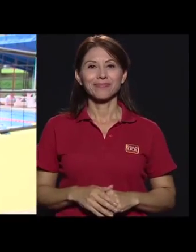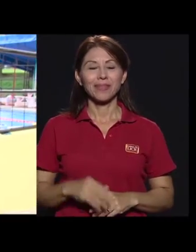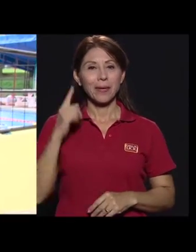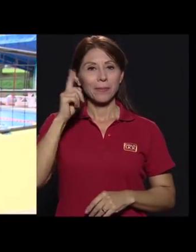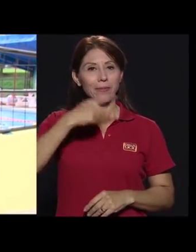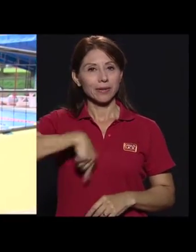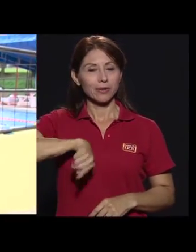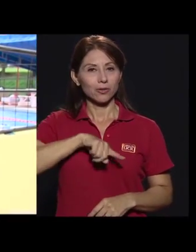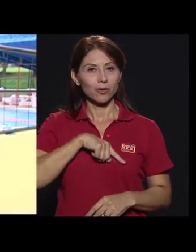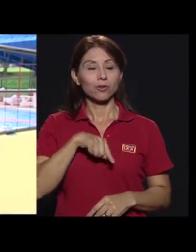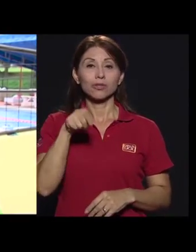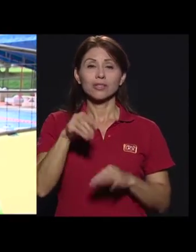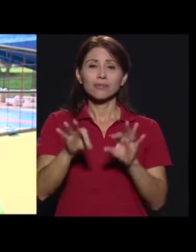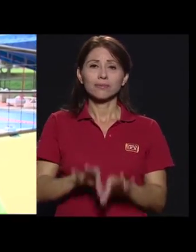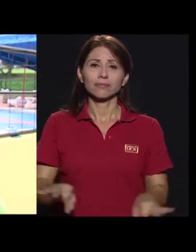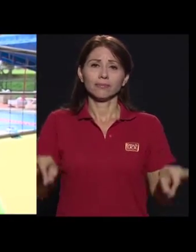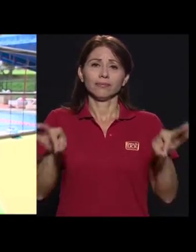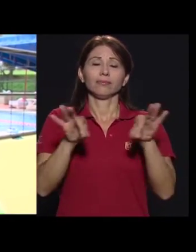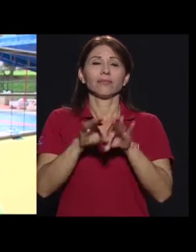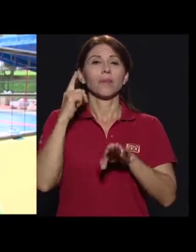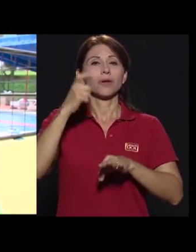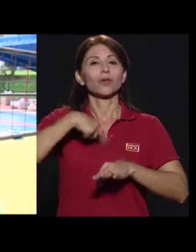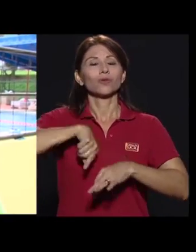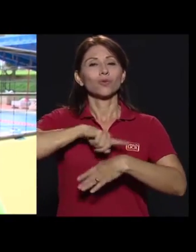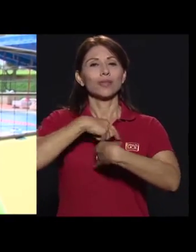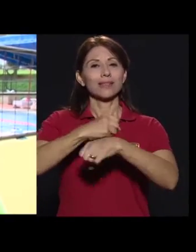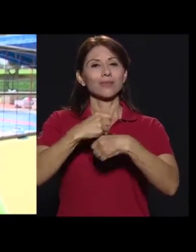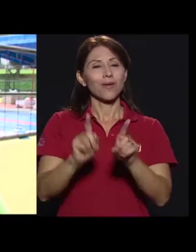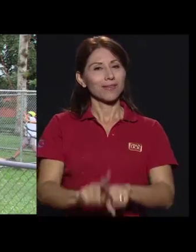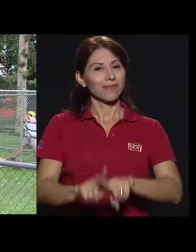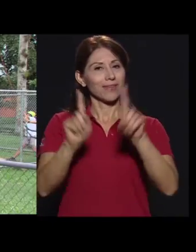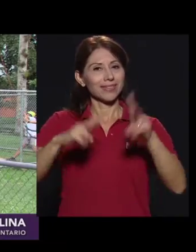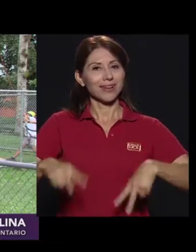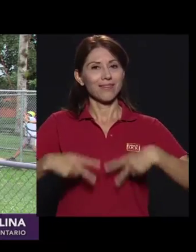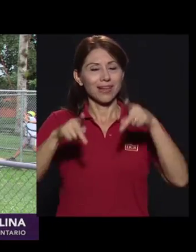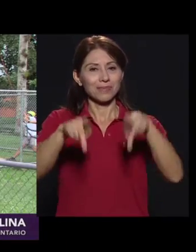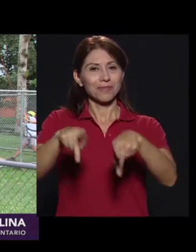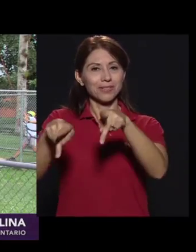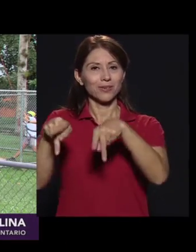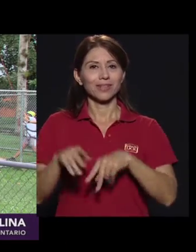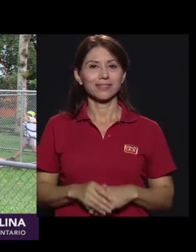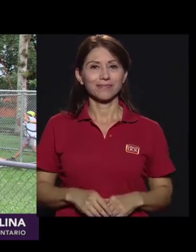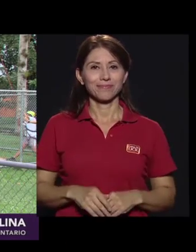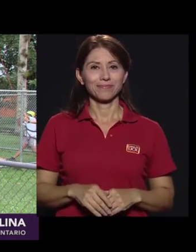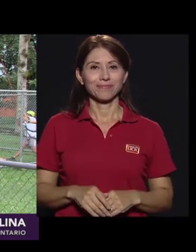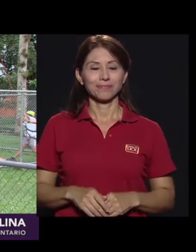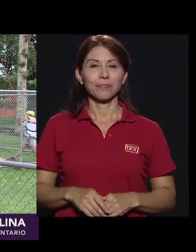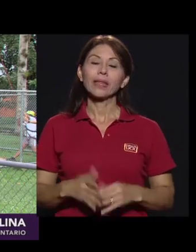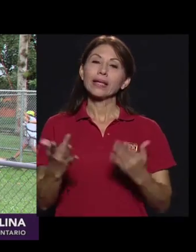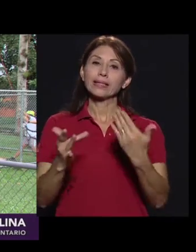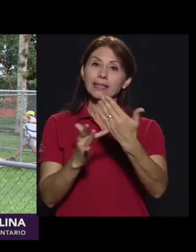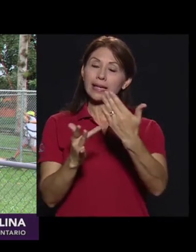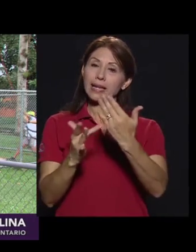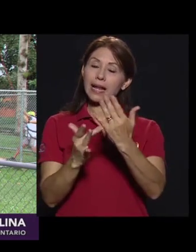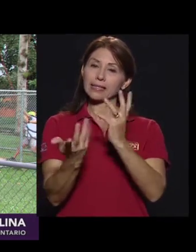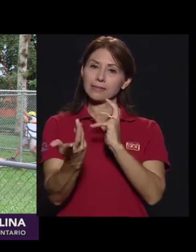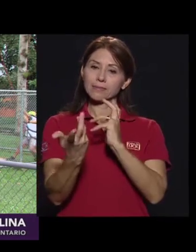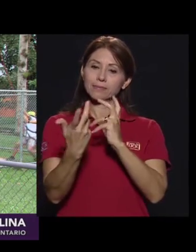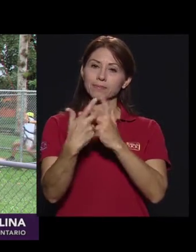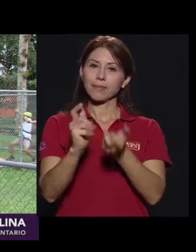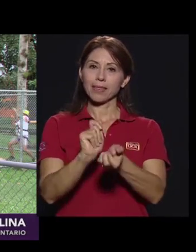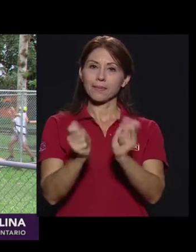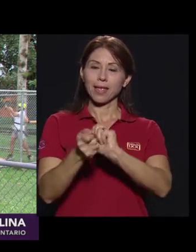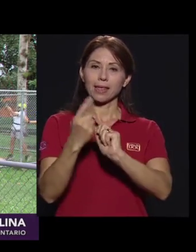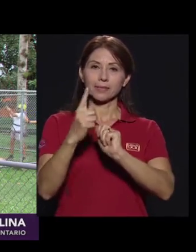Entonces para nosotros es fundamental porque estamos marcando la vida de las personas. Sobre las técnicas adaptadas para los